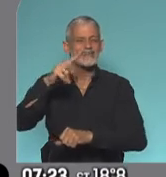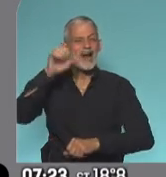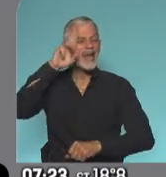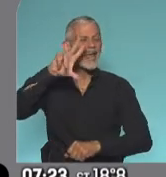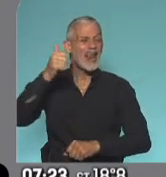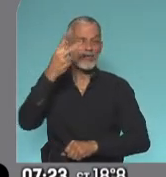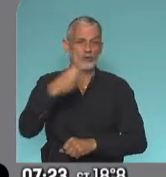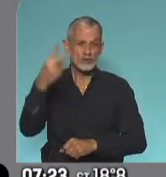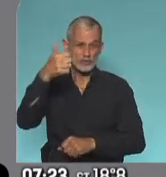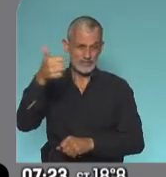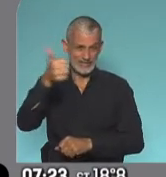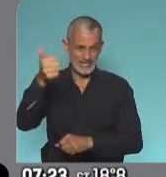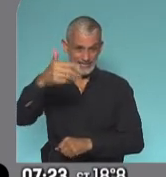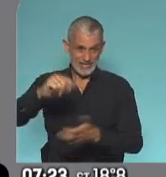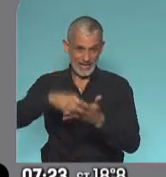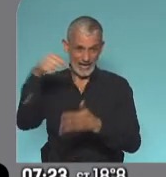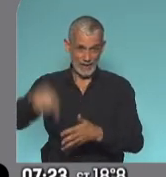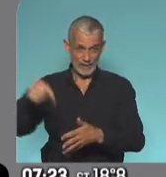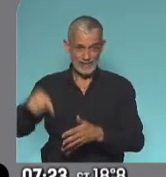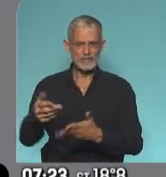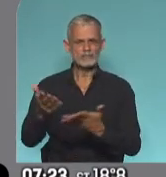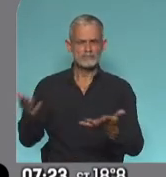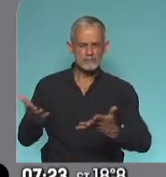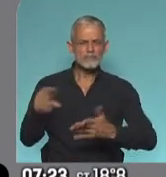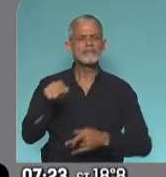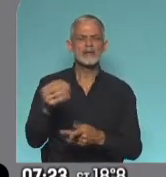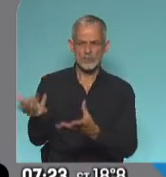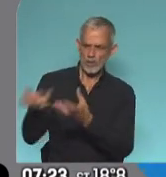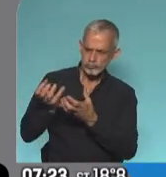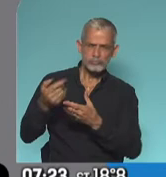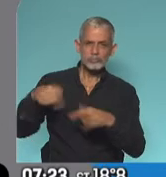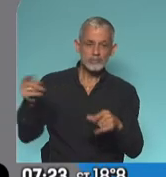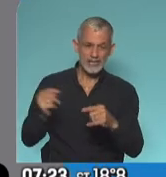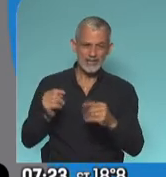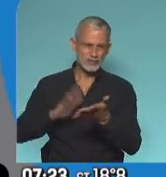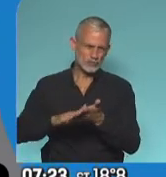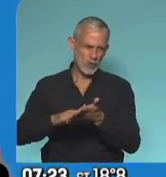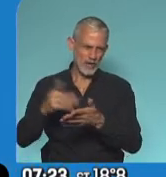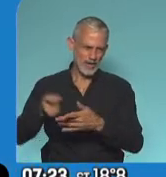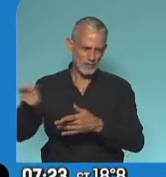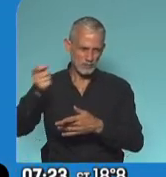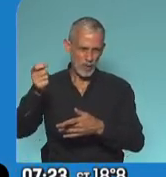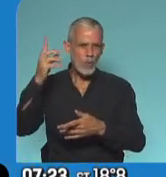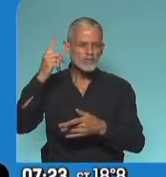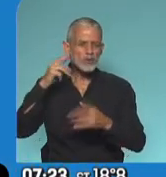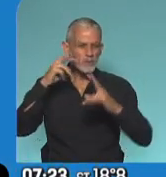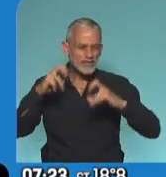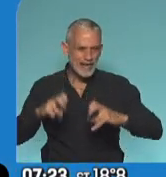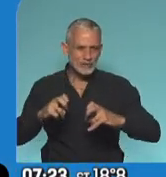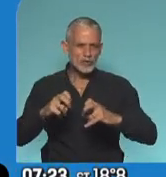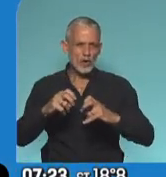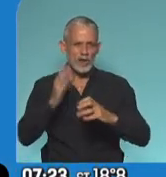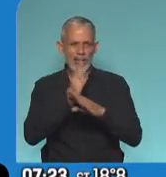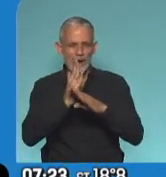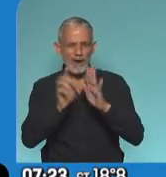266 de la capital federal y tenía tiene que ver básicamente con la causa de espionaje ilegal que investiga el juez juan paulo